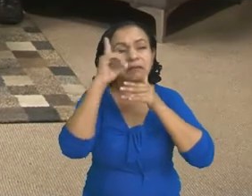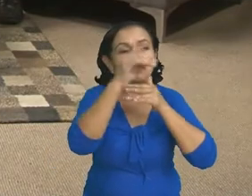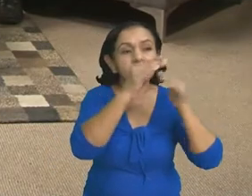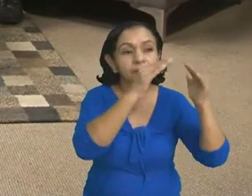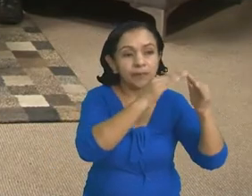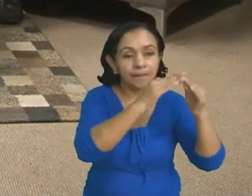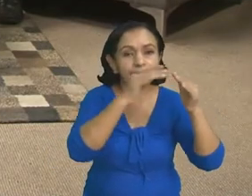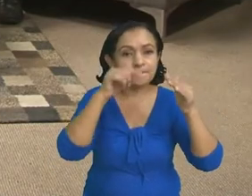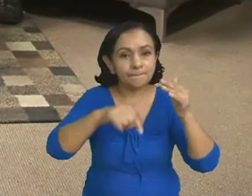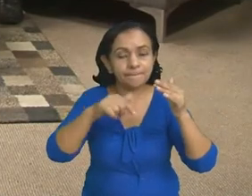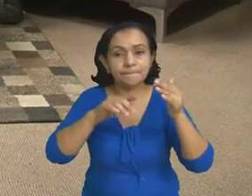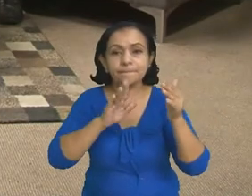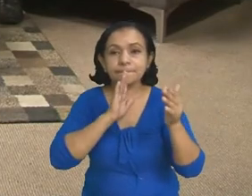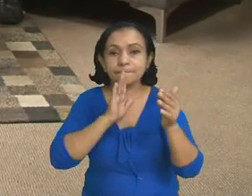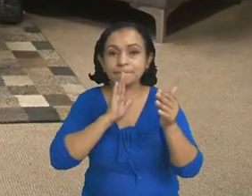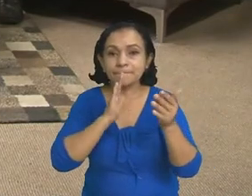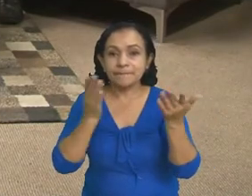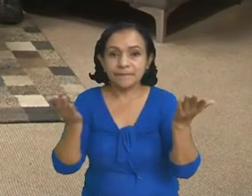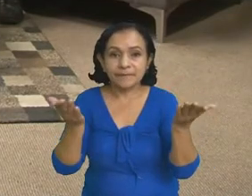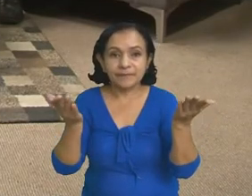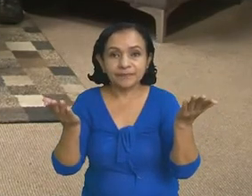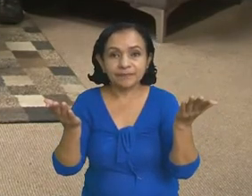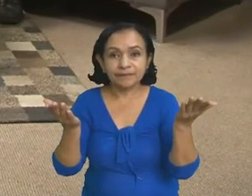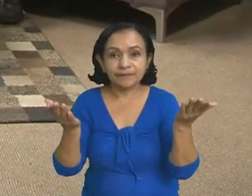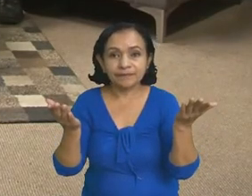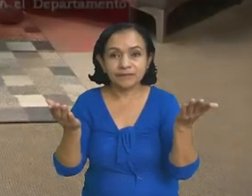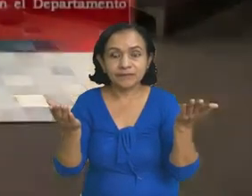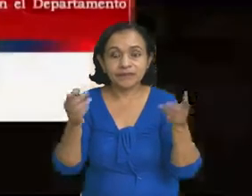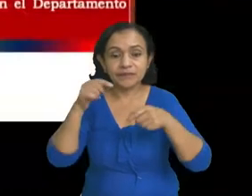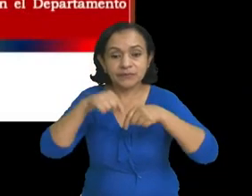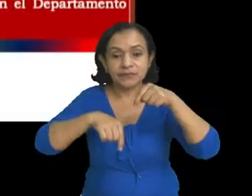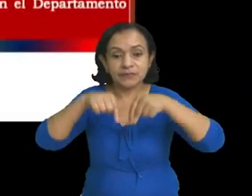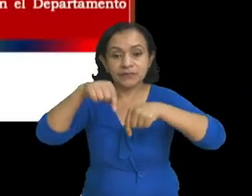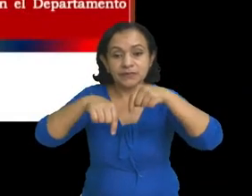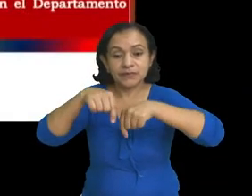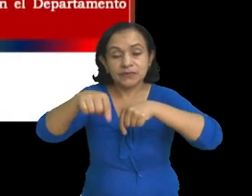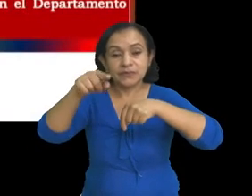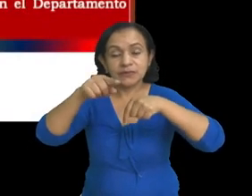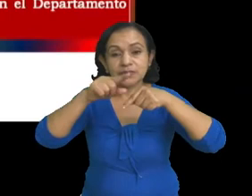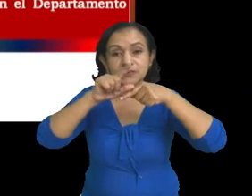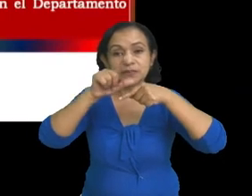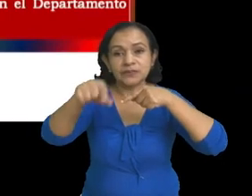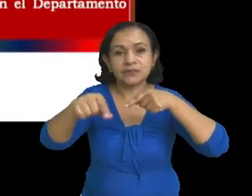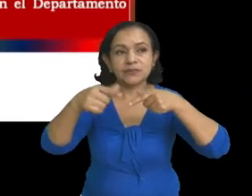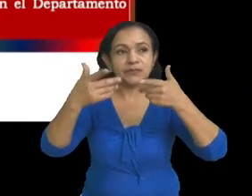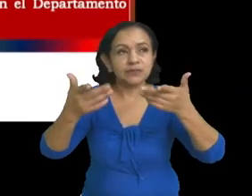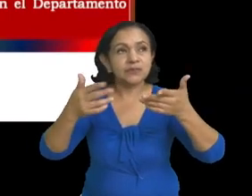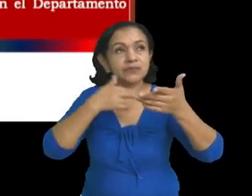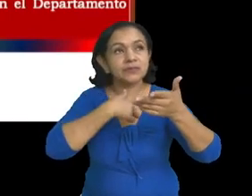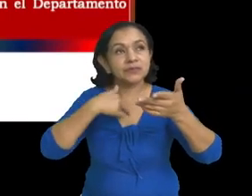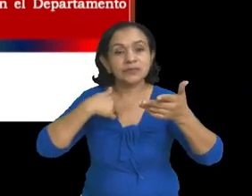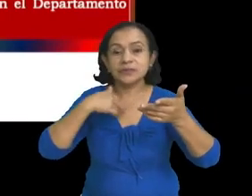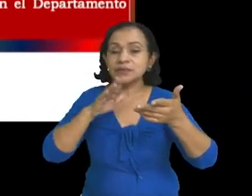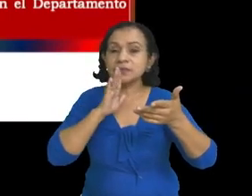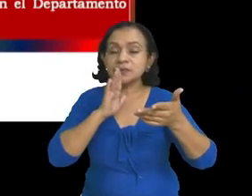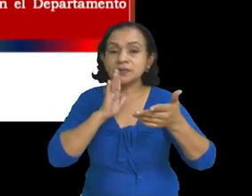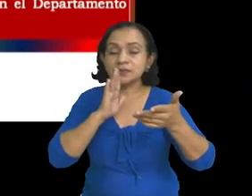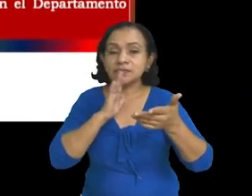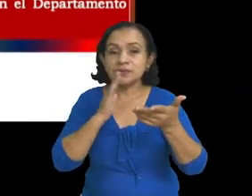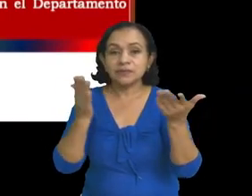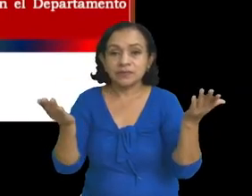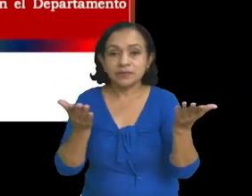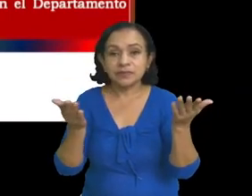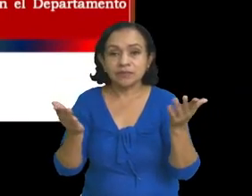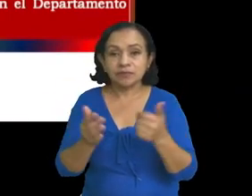en el Pacífico hablamos de no sé cuántos kilómetros para llegar a una comunidad, pues ahí vamos a hablar